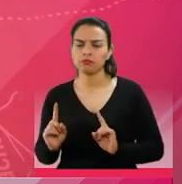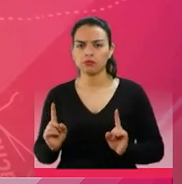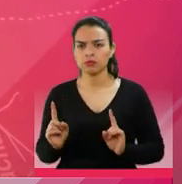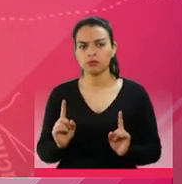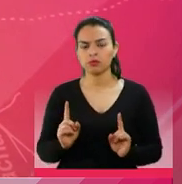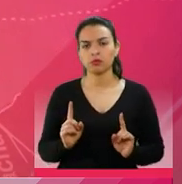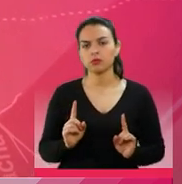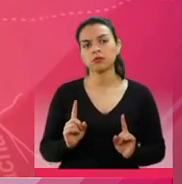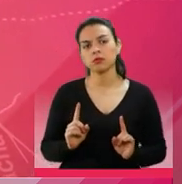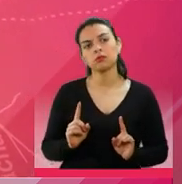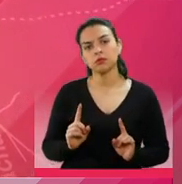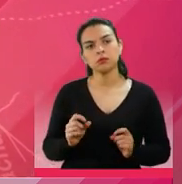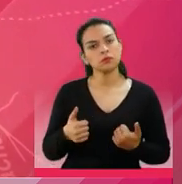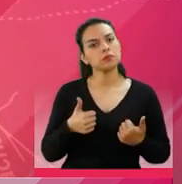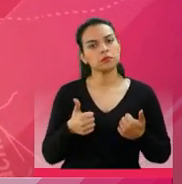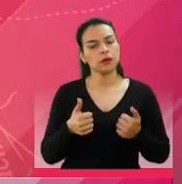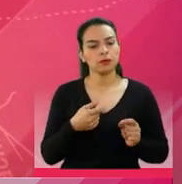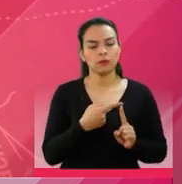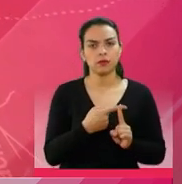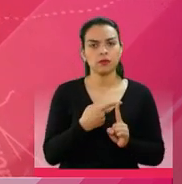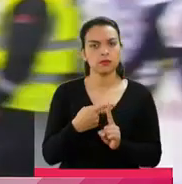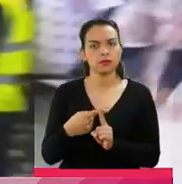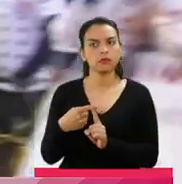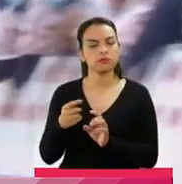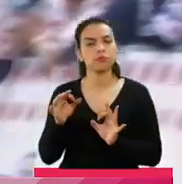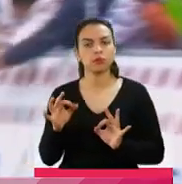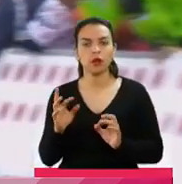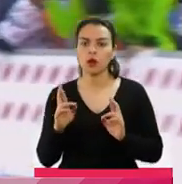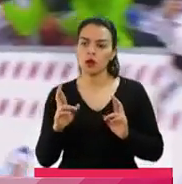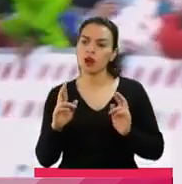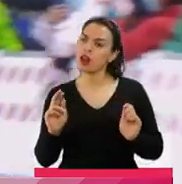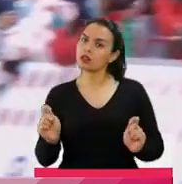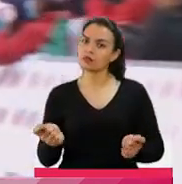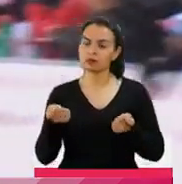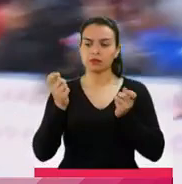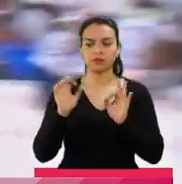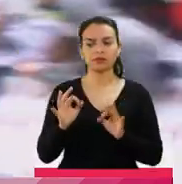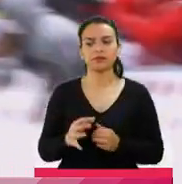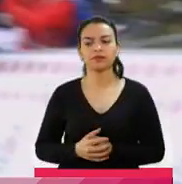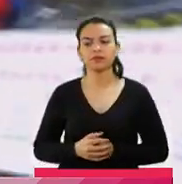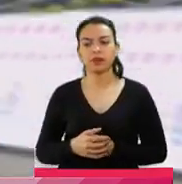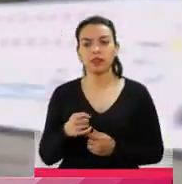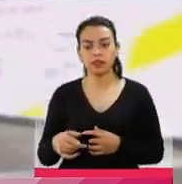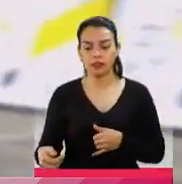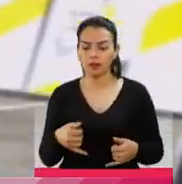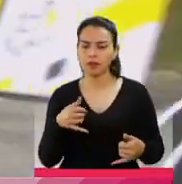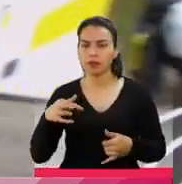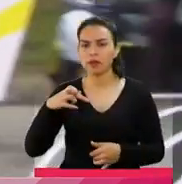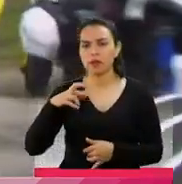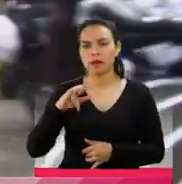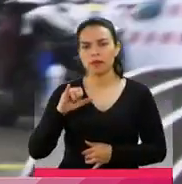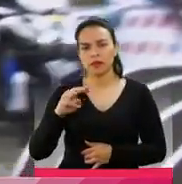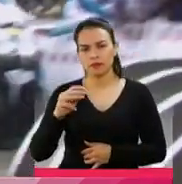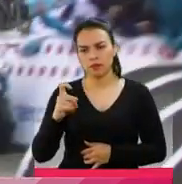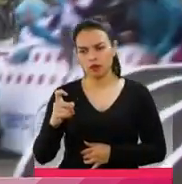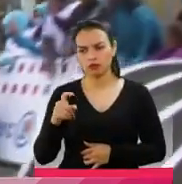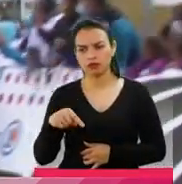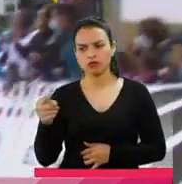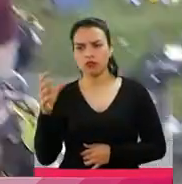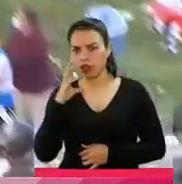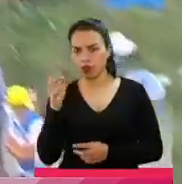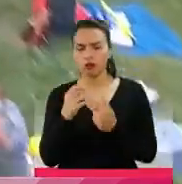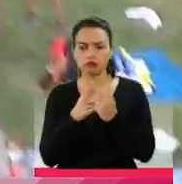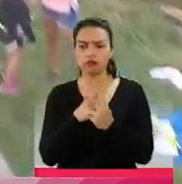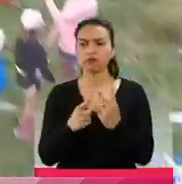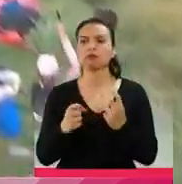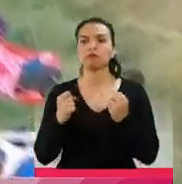par de jornadas positivas y salvarlas. La carrera muestra que los eslovenos Primo Roglic y Tadej Pogačar son los más fuertes. Nairo